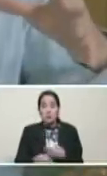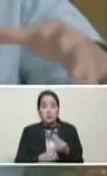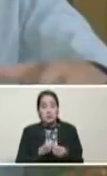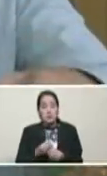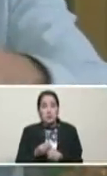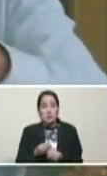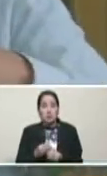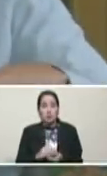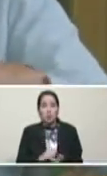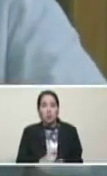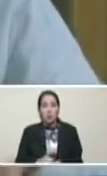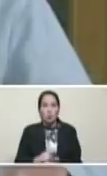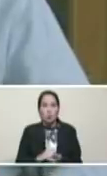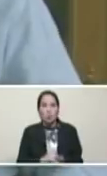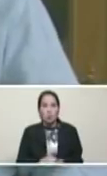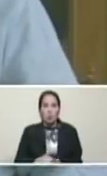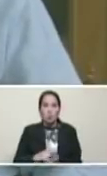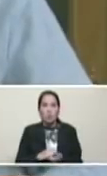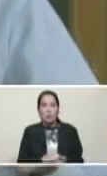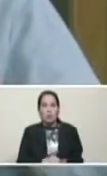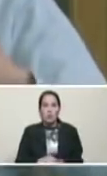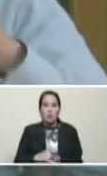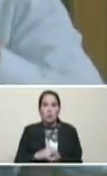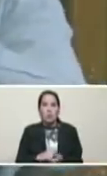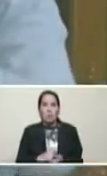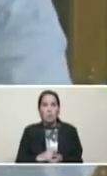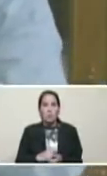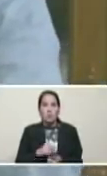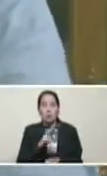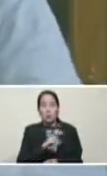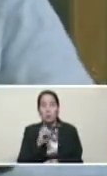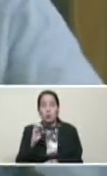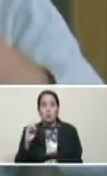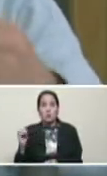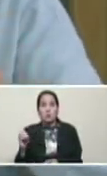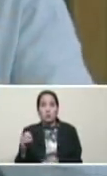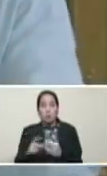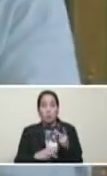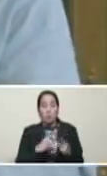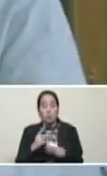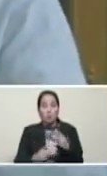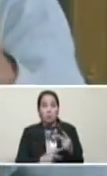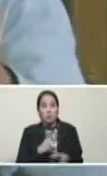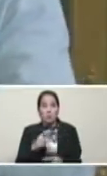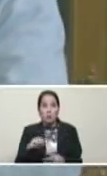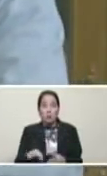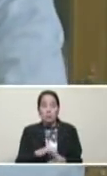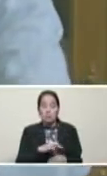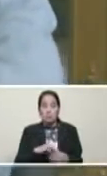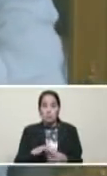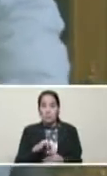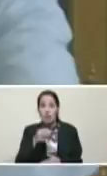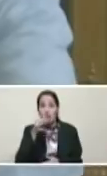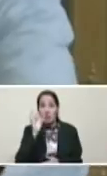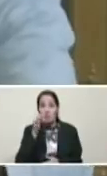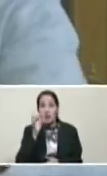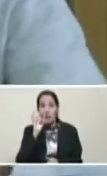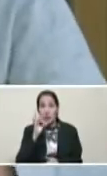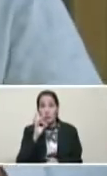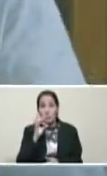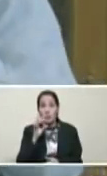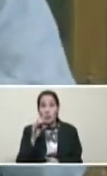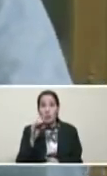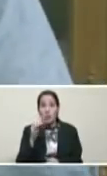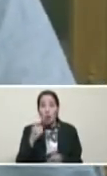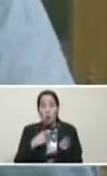en el que reunió a más de 200 productores de semillas de café y de viverista los que tienen los viveros para sacar